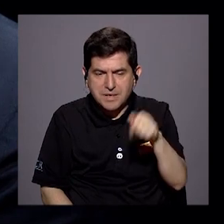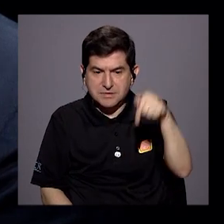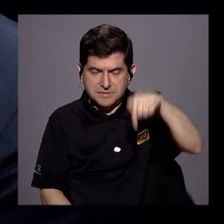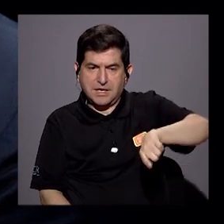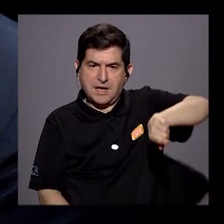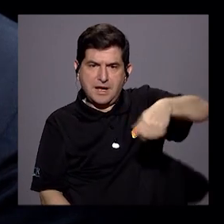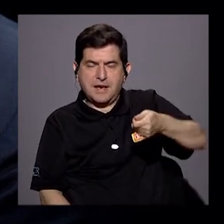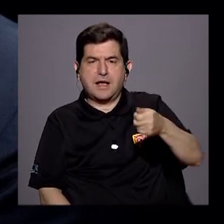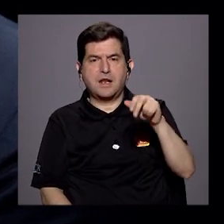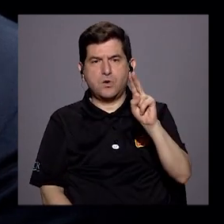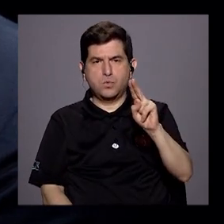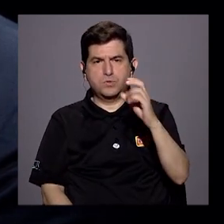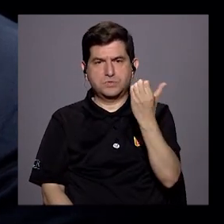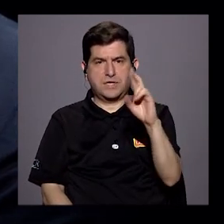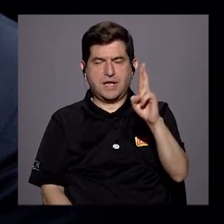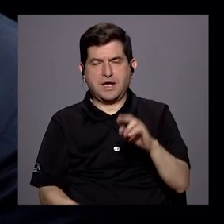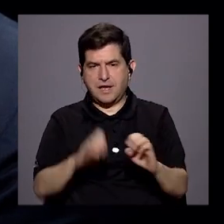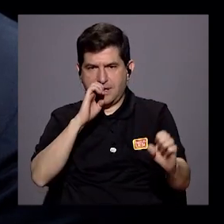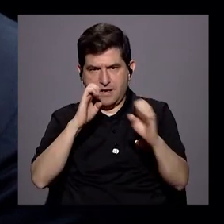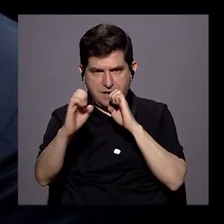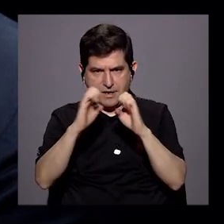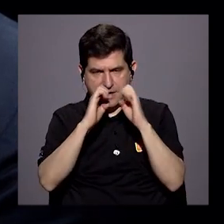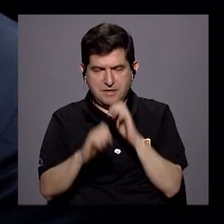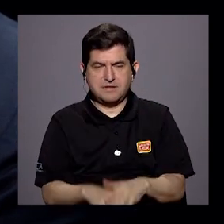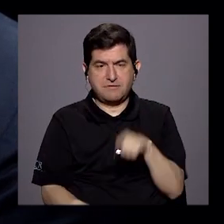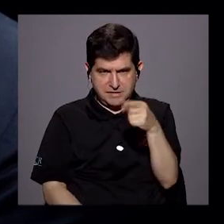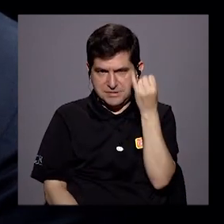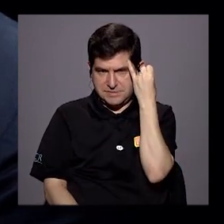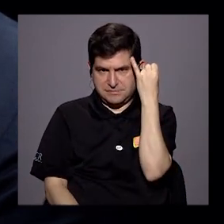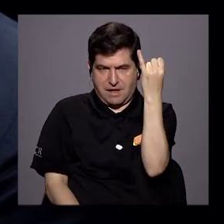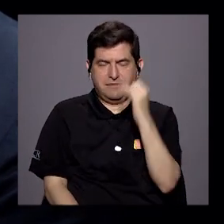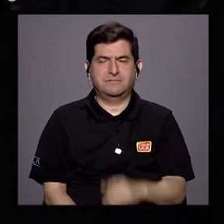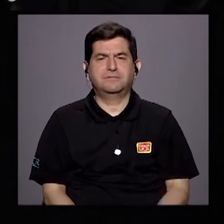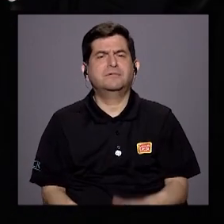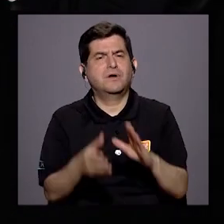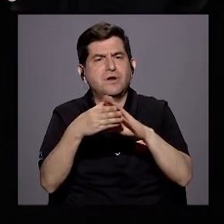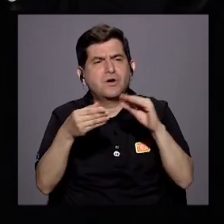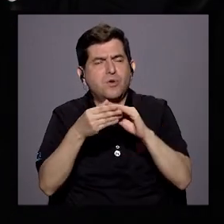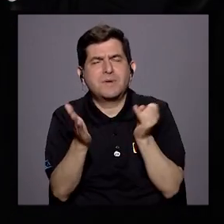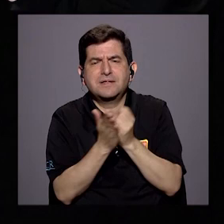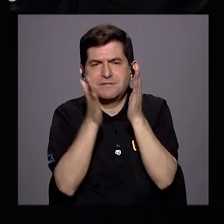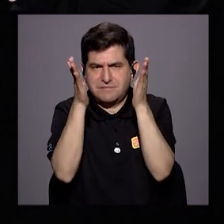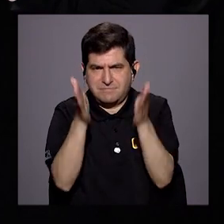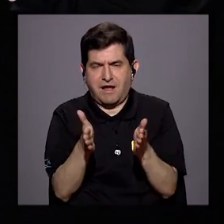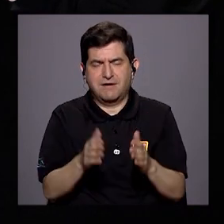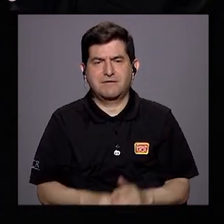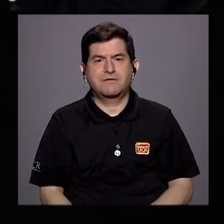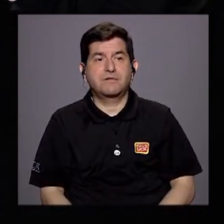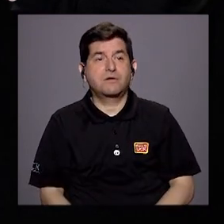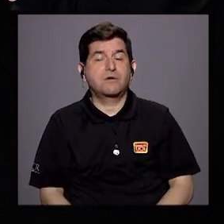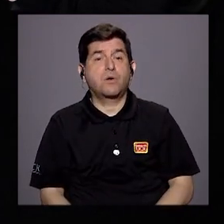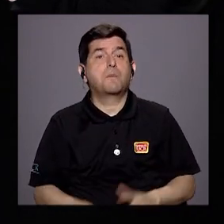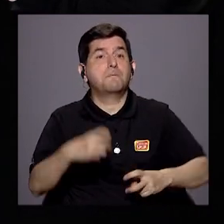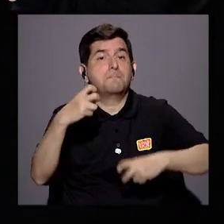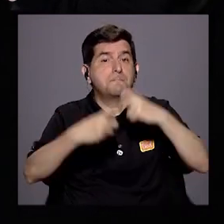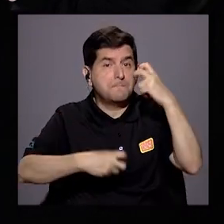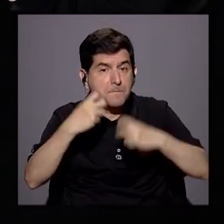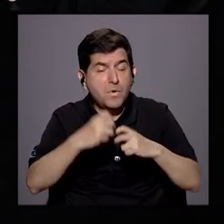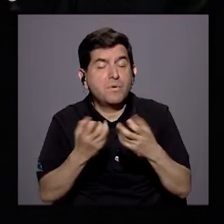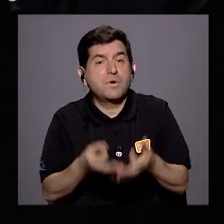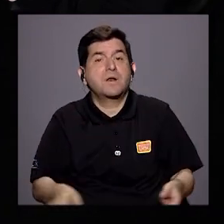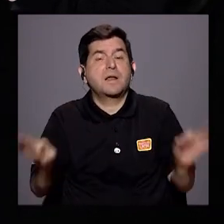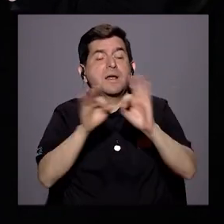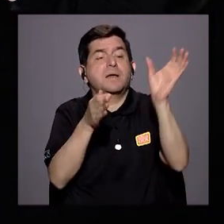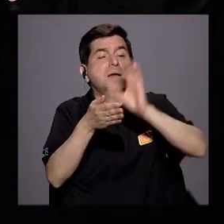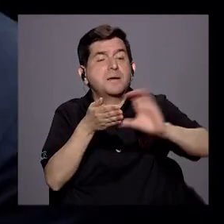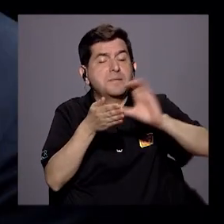meses y que acá en el canal universidad de costa rica hicimos una entrevista en esa línea y nos comentaba el investigador que uno de los grandes